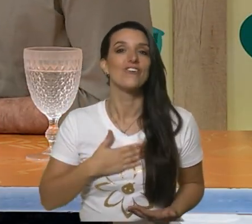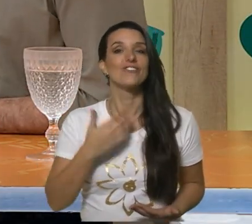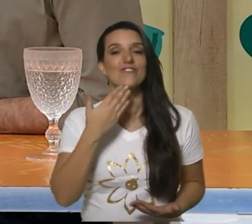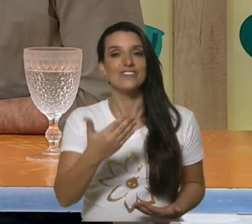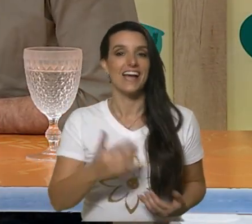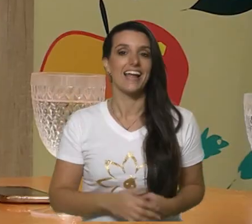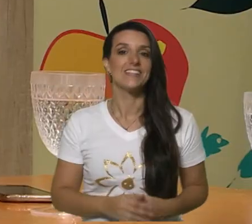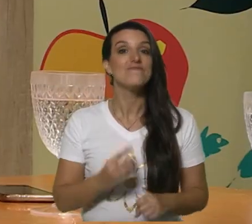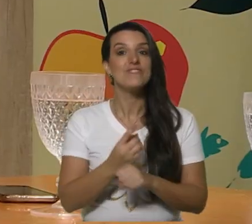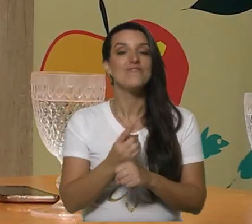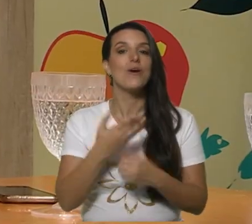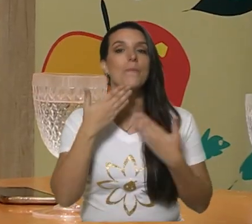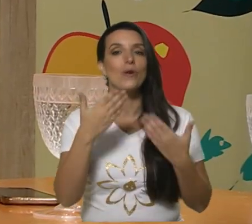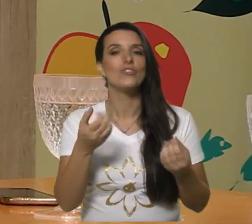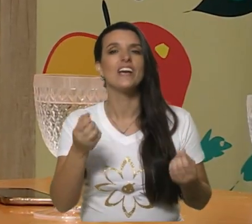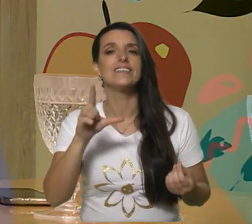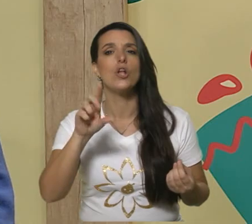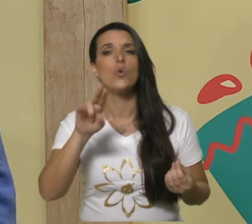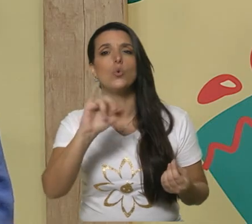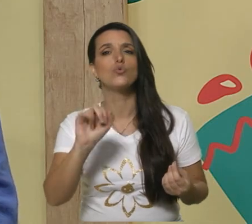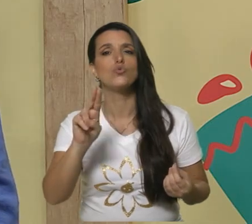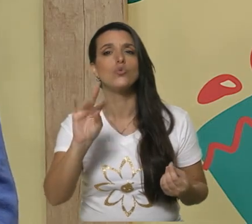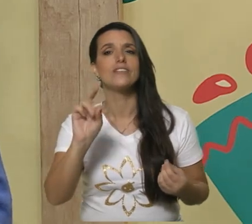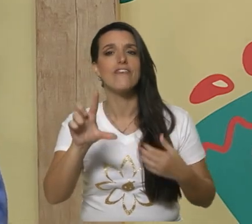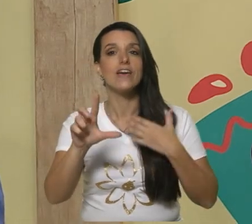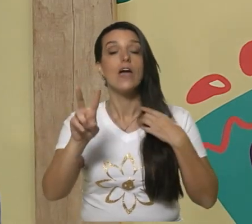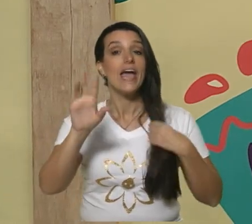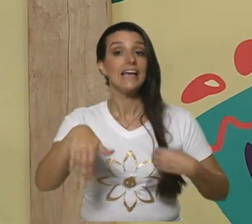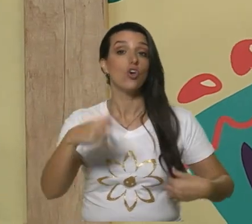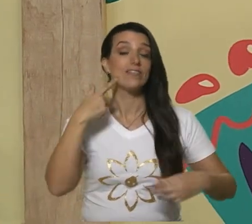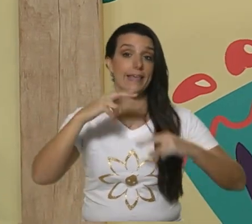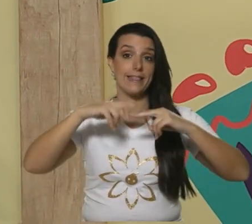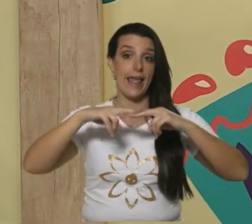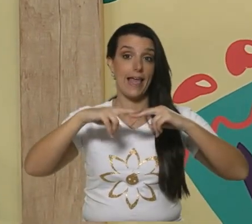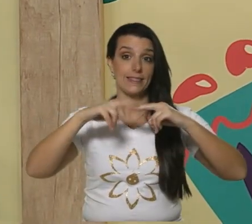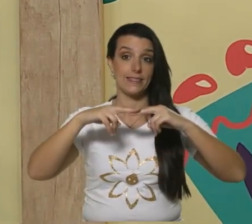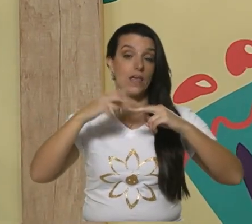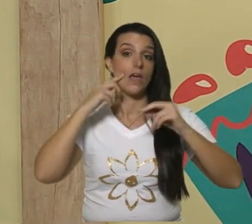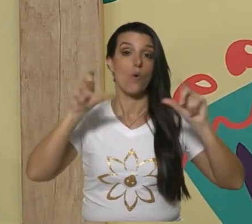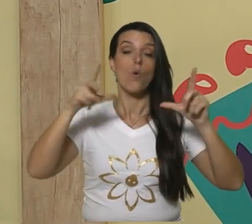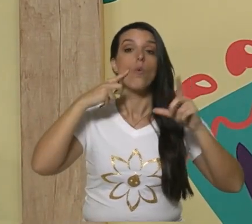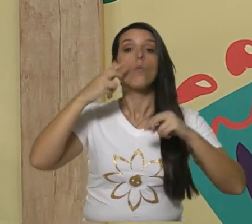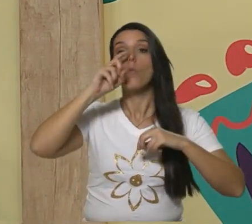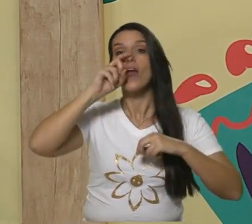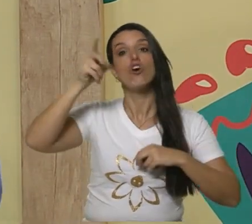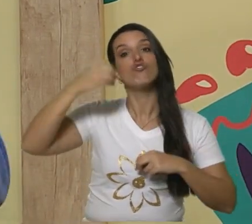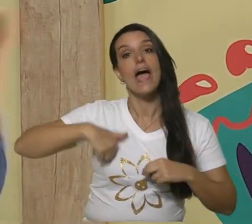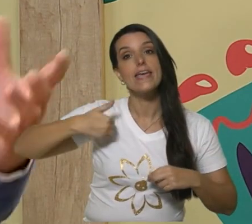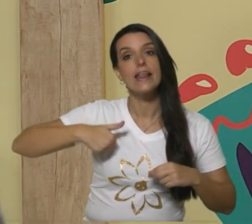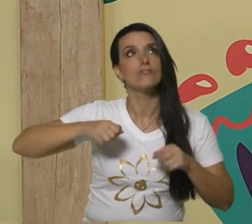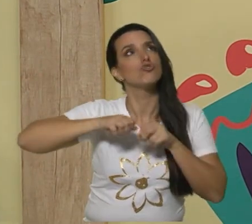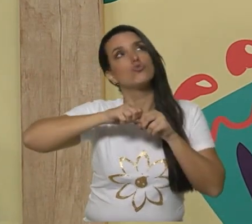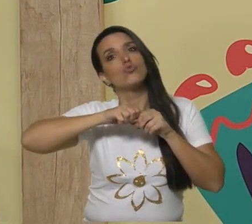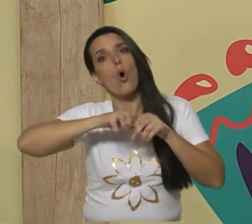recibirme en tu casa primero que nada Qué es Luzu TV Luzu tv es un canal de streaming que emite desde Buenos Aires y tiene llegada